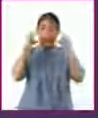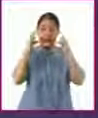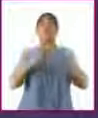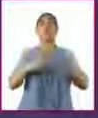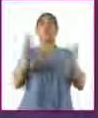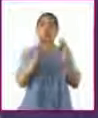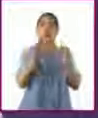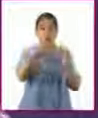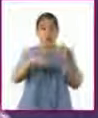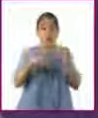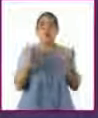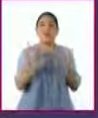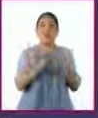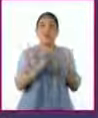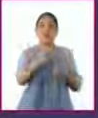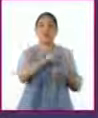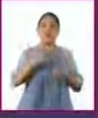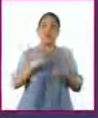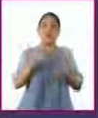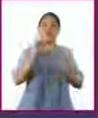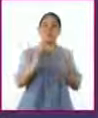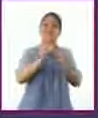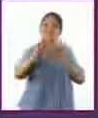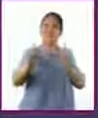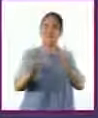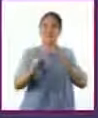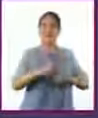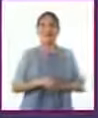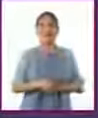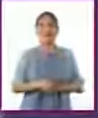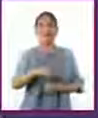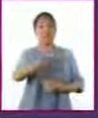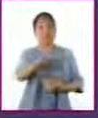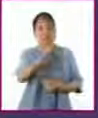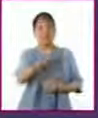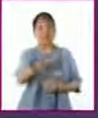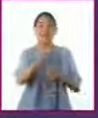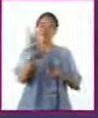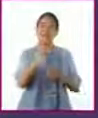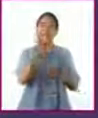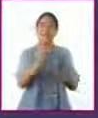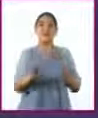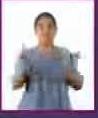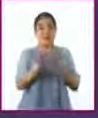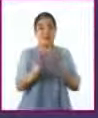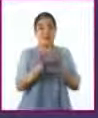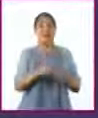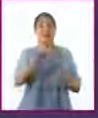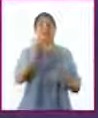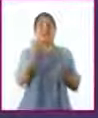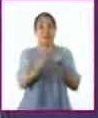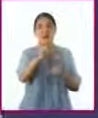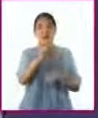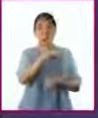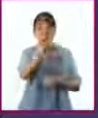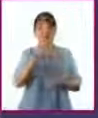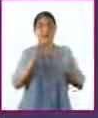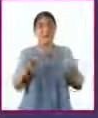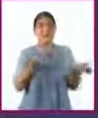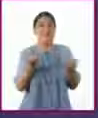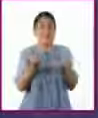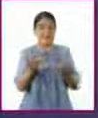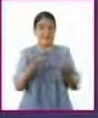juntos, guardar y pedir la sana distancia. La salud es primero. Además, ¿ya hicieron algo de ejercicio